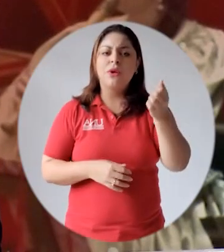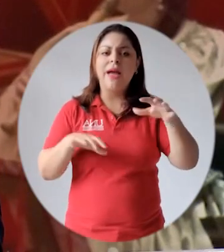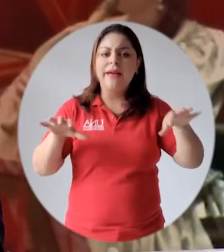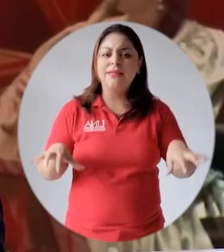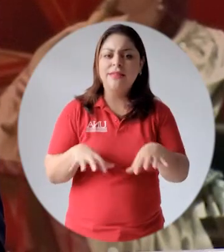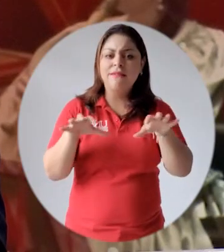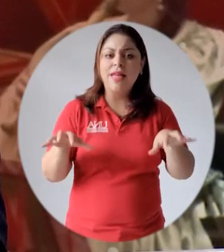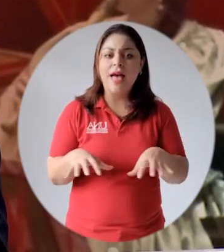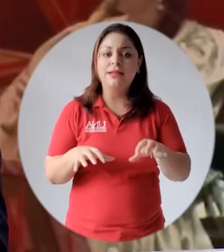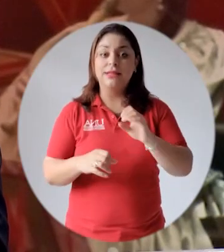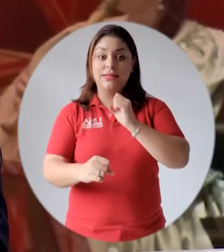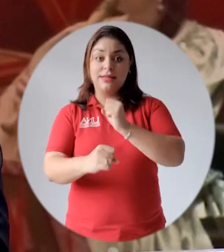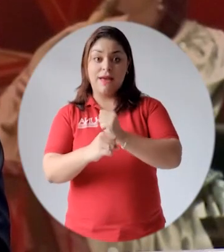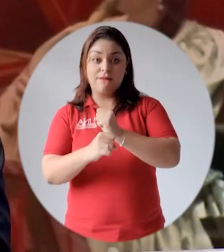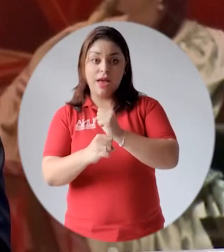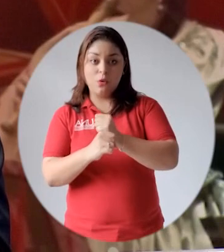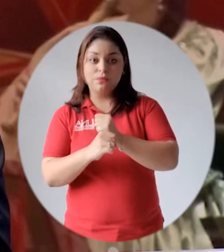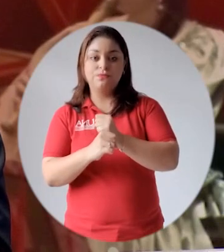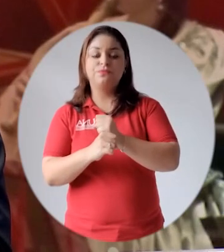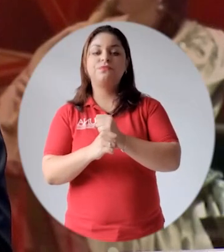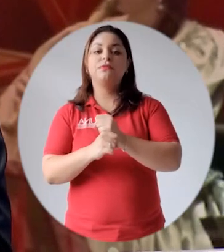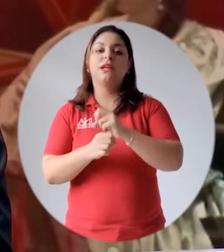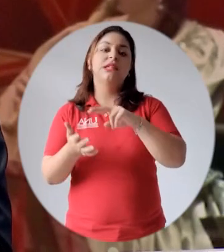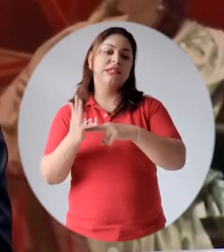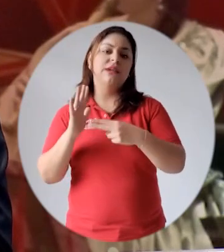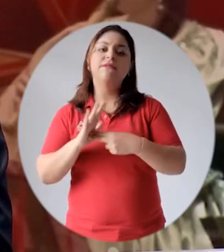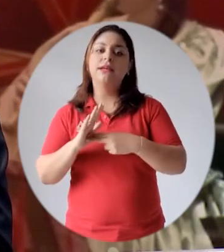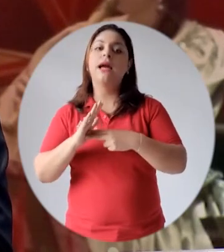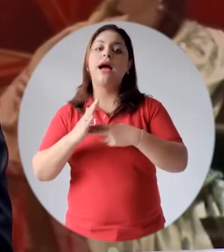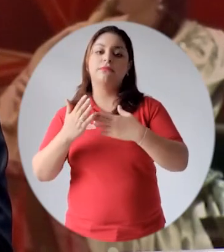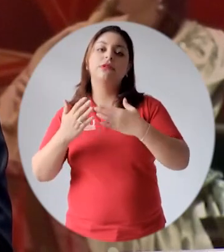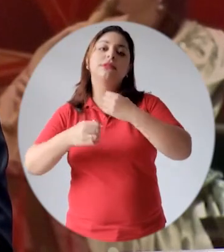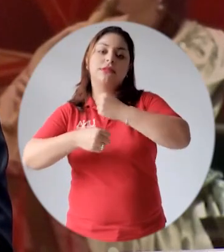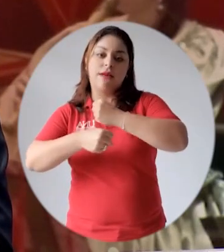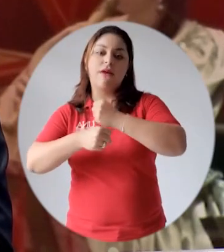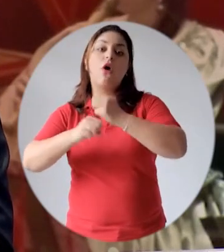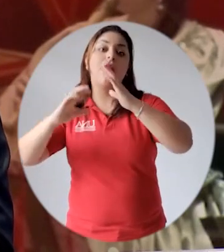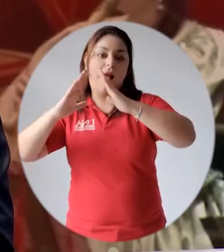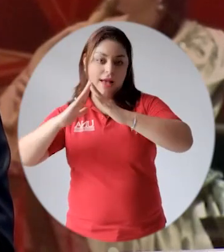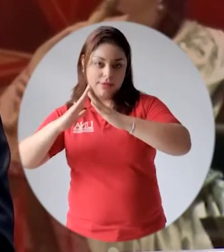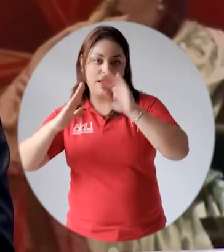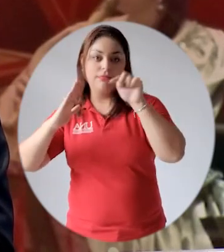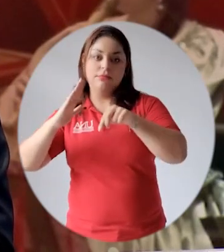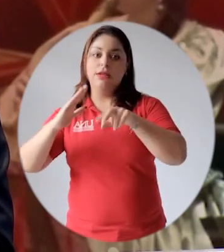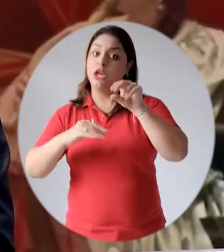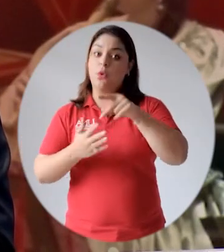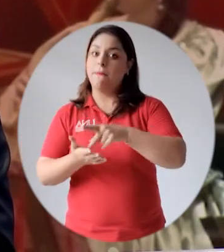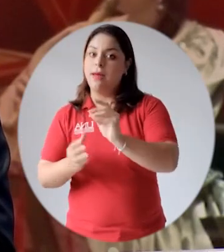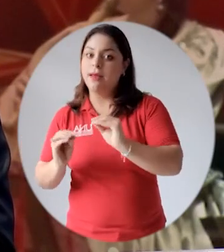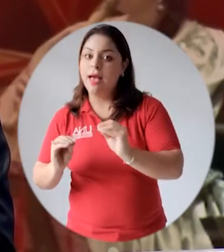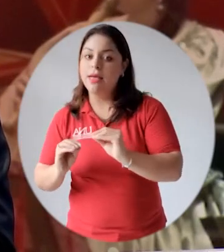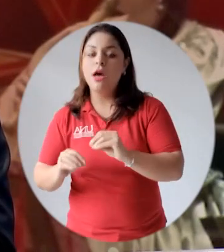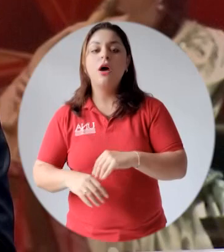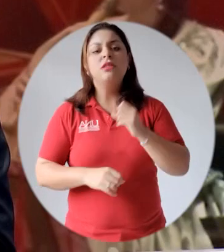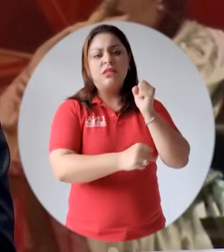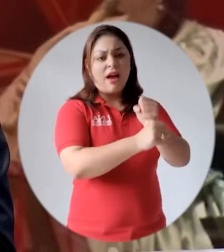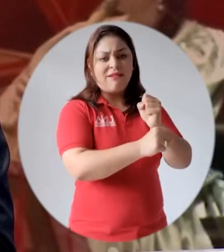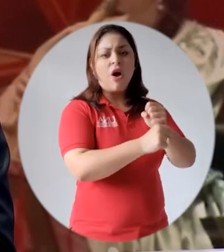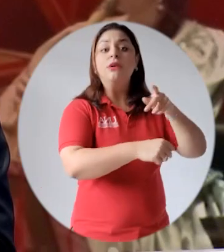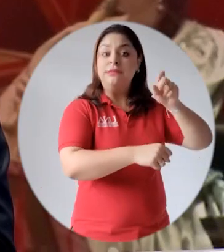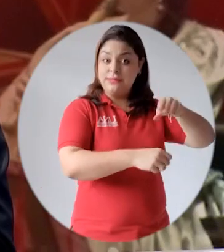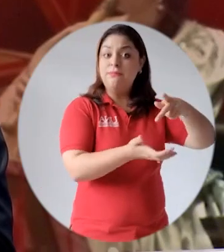las actividades educativas. Entonces, aquí tendríamos que replantear lo que doña Irma mencionaba antes. Este